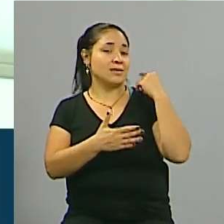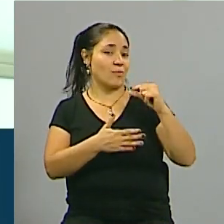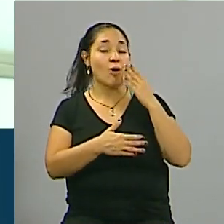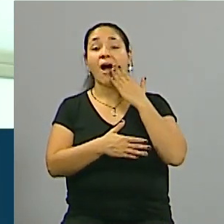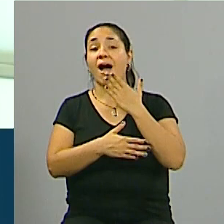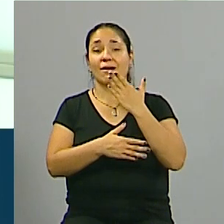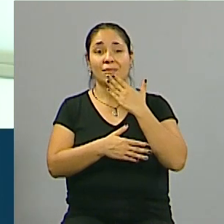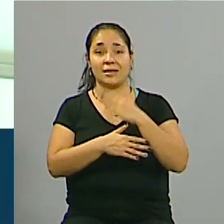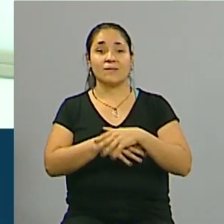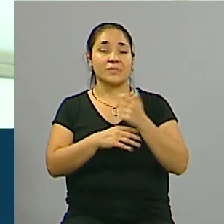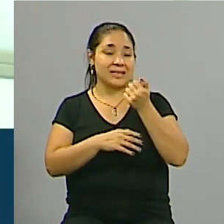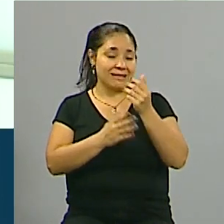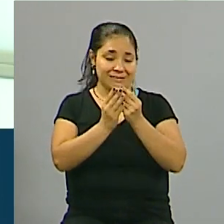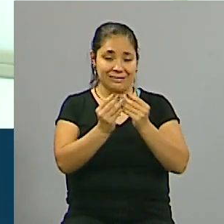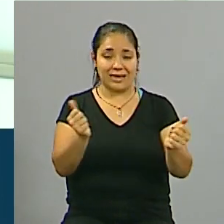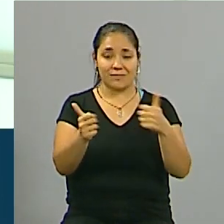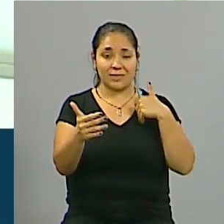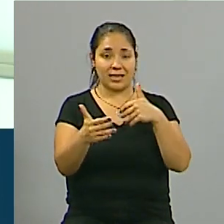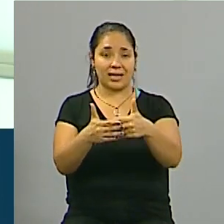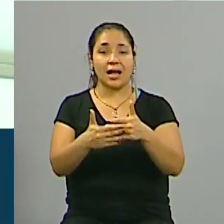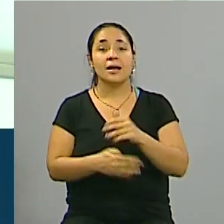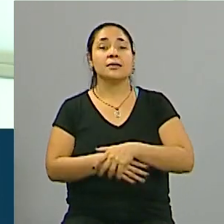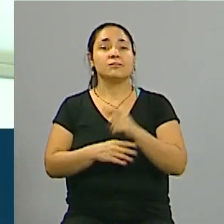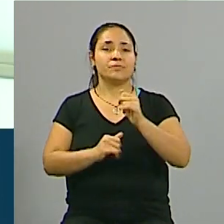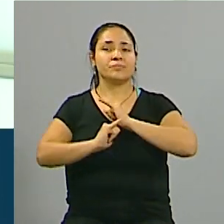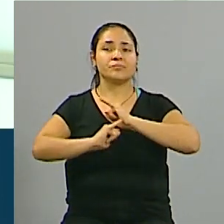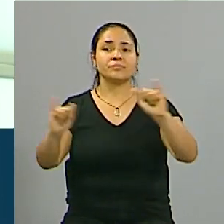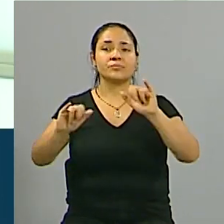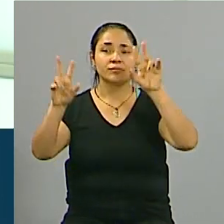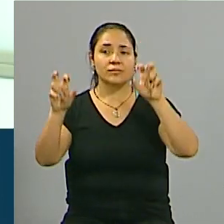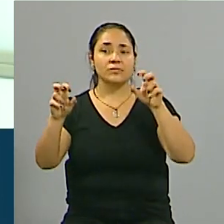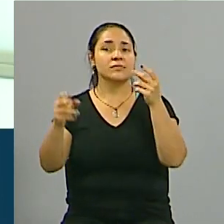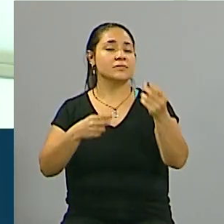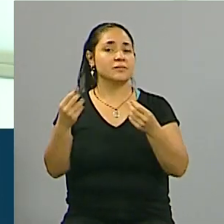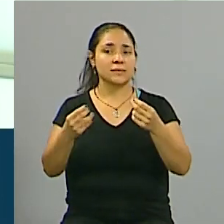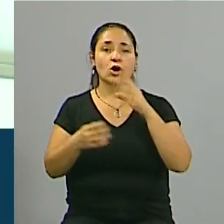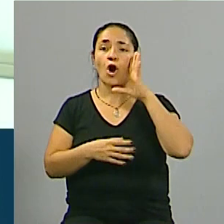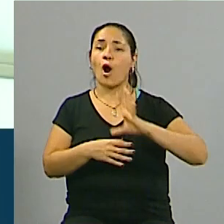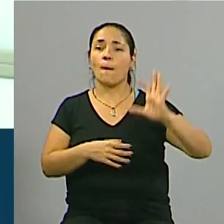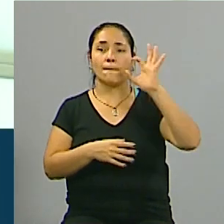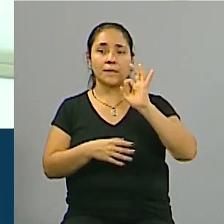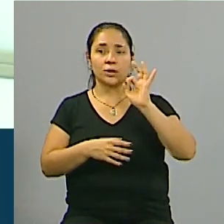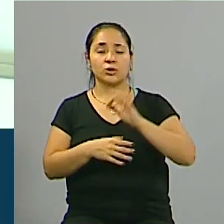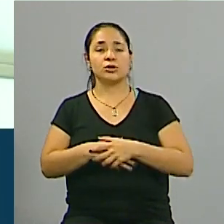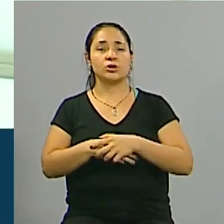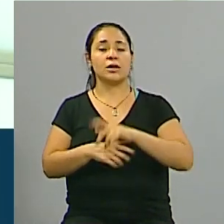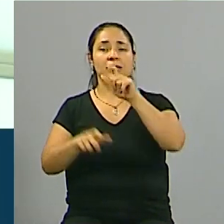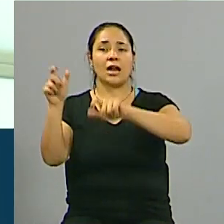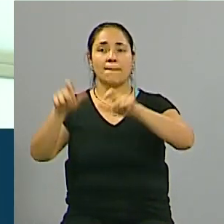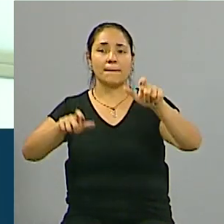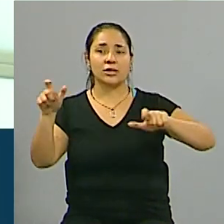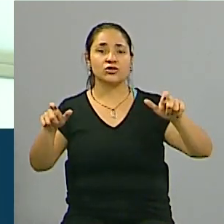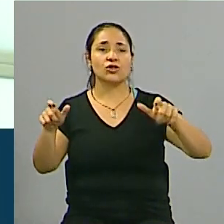ya transitando los últimos días del mes de abril, donde ellos hacían hincapié en, la opinión que tiene el ciudadano y